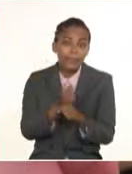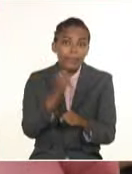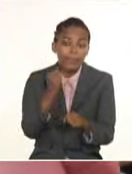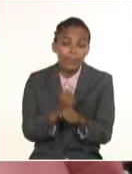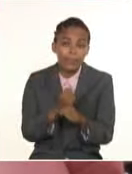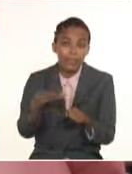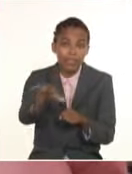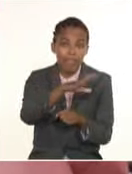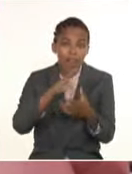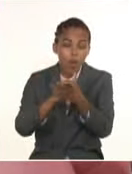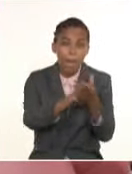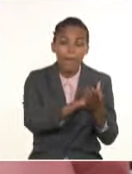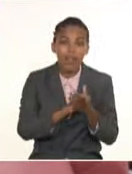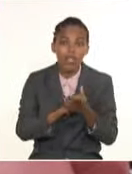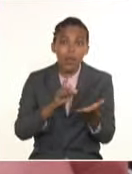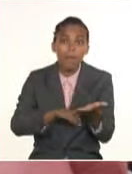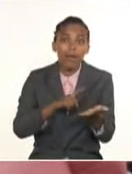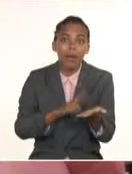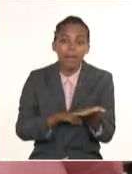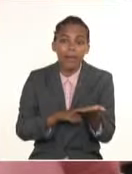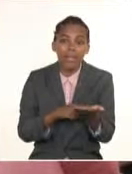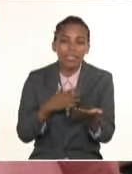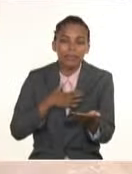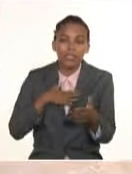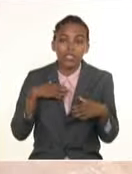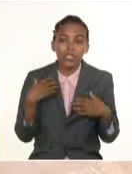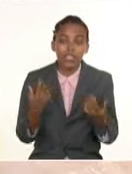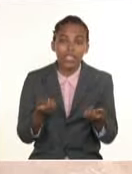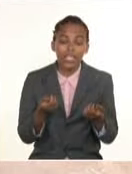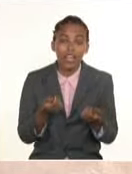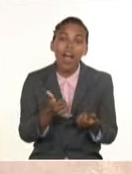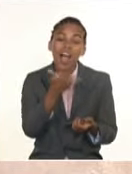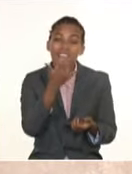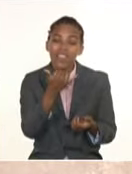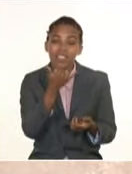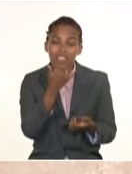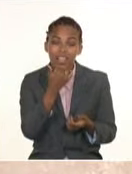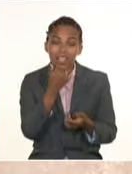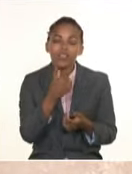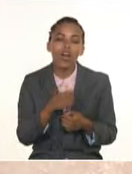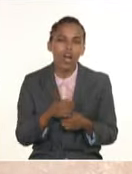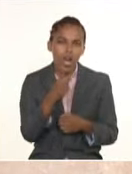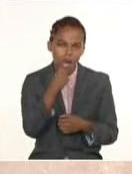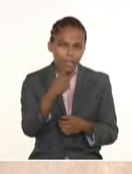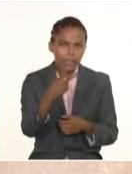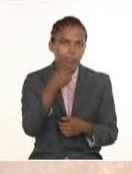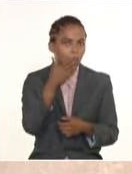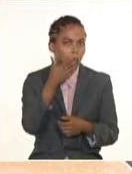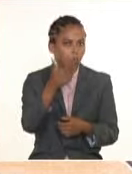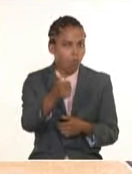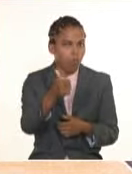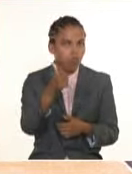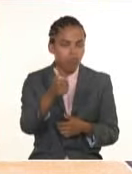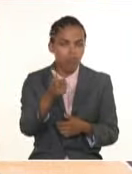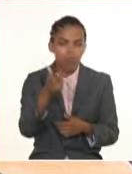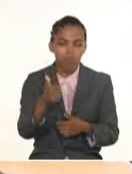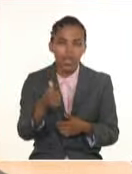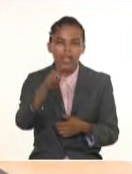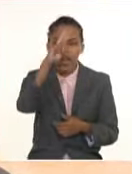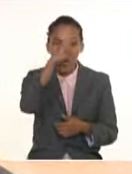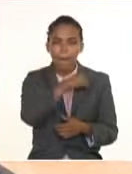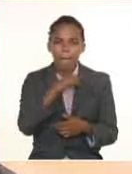un accidente y automáticamente vine para acá, para el hospital. Una atención muy buena de parte de los médicos,